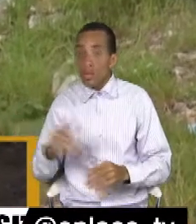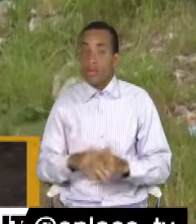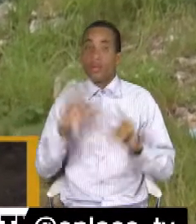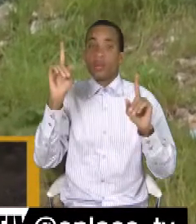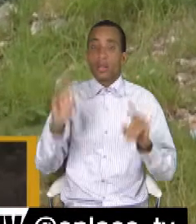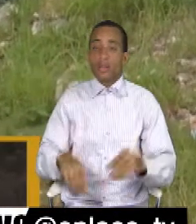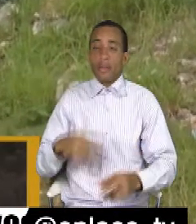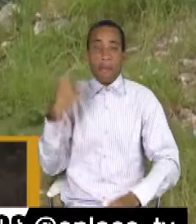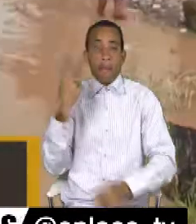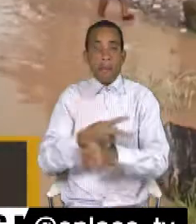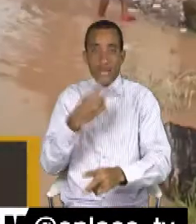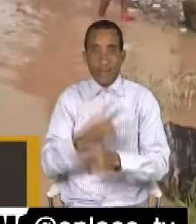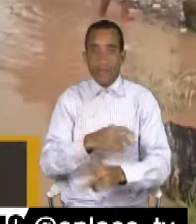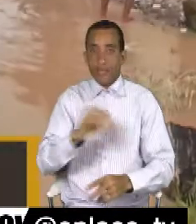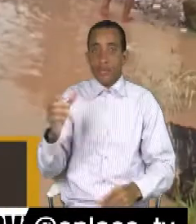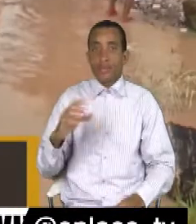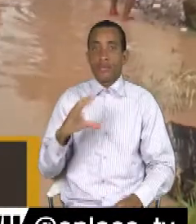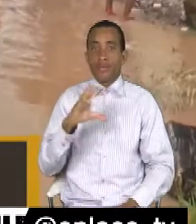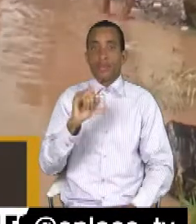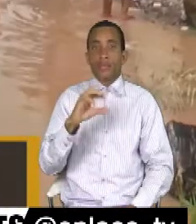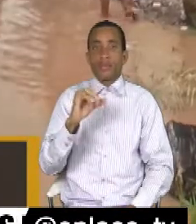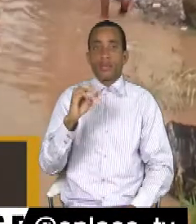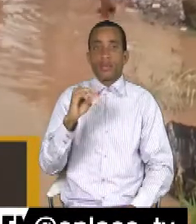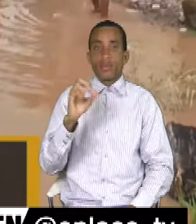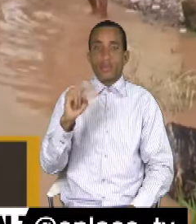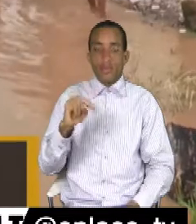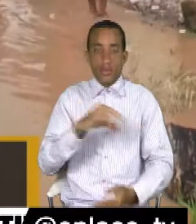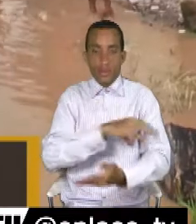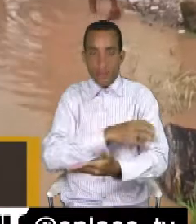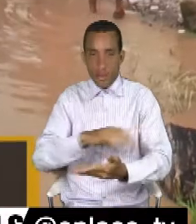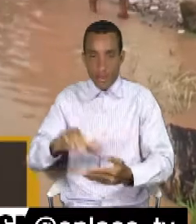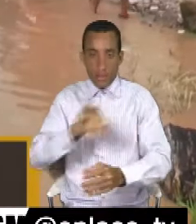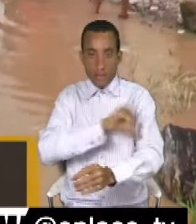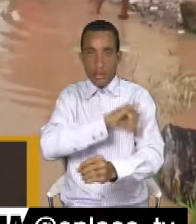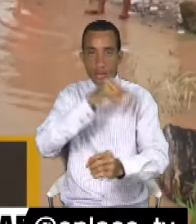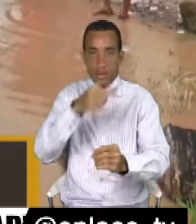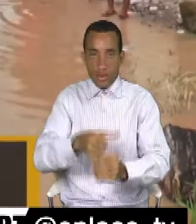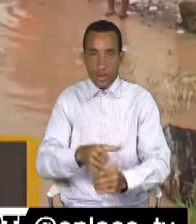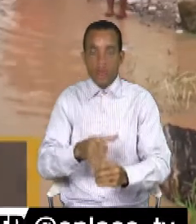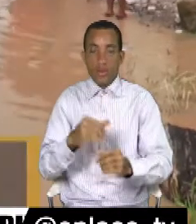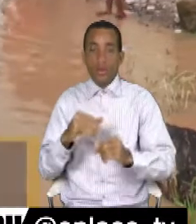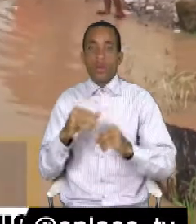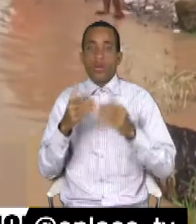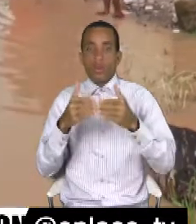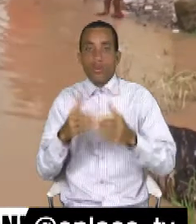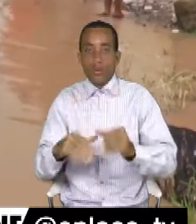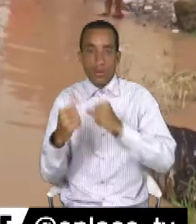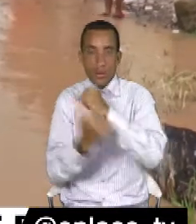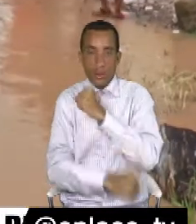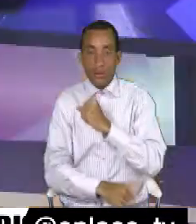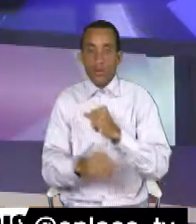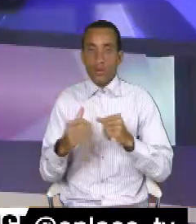pública son El Carmen de Chucurí, Sabana de Torres, Yondó, Puerto Berrío, Puerto Triunfo y Puerto Nare.